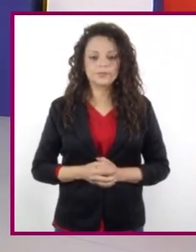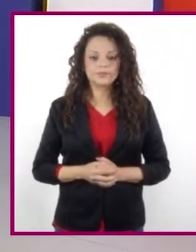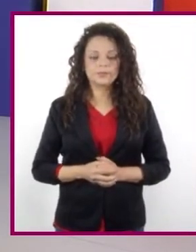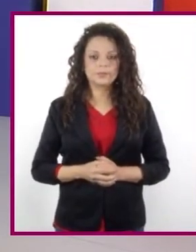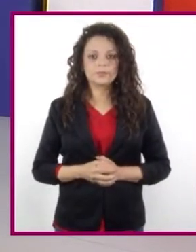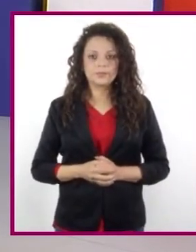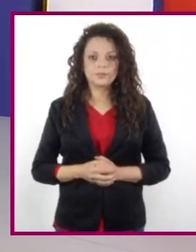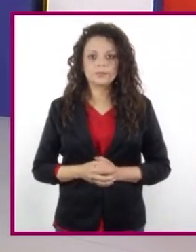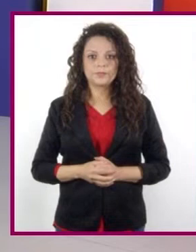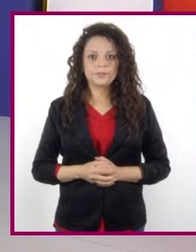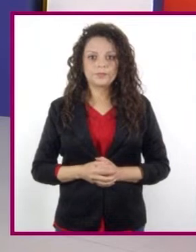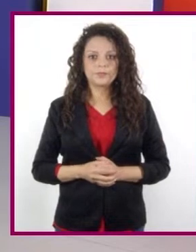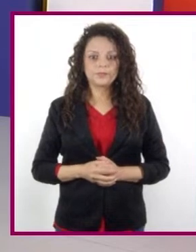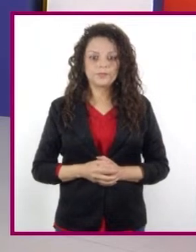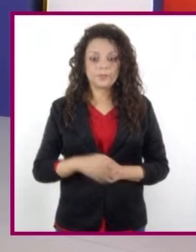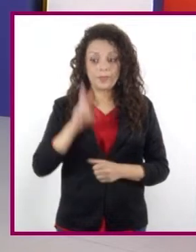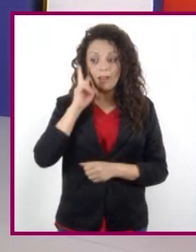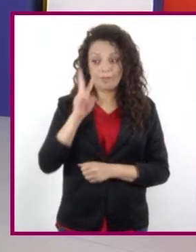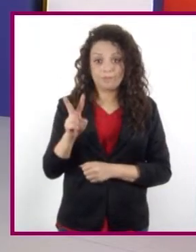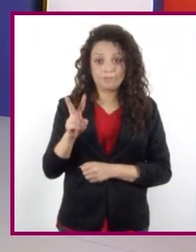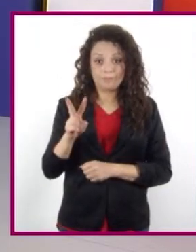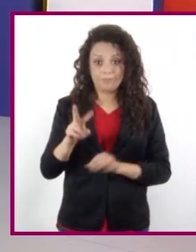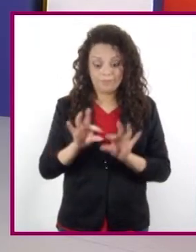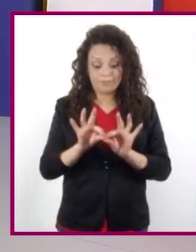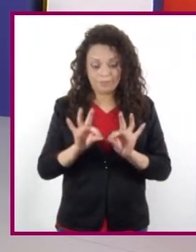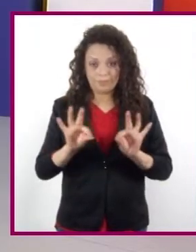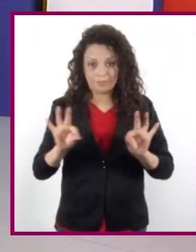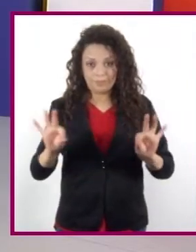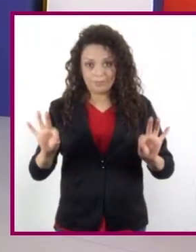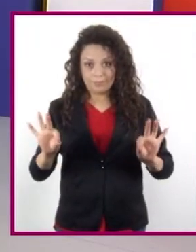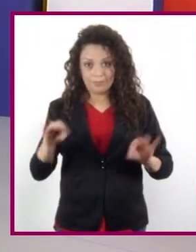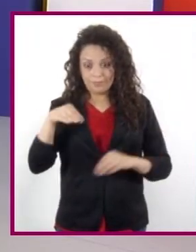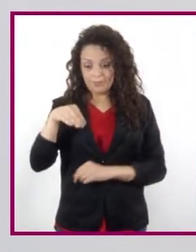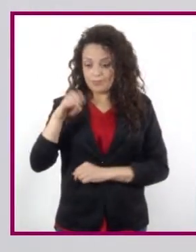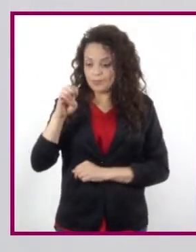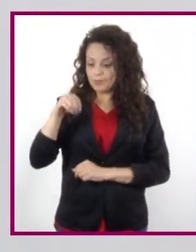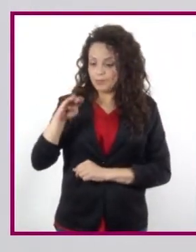Aquí está nuestra membrana nuevamente.